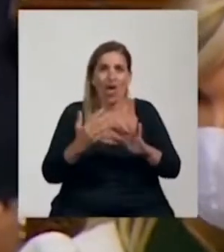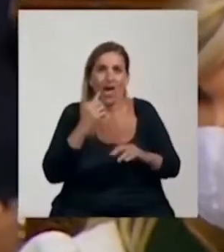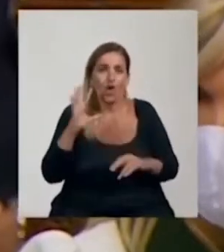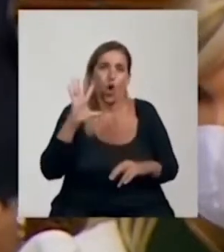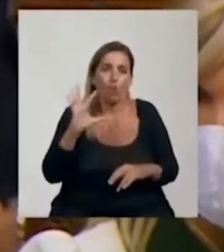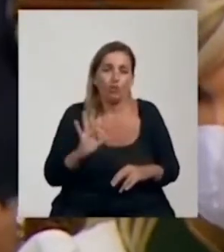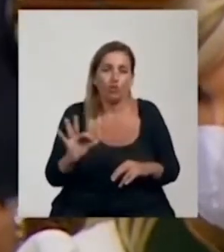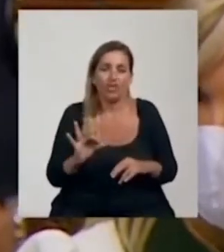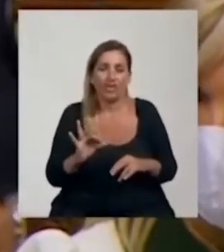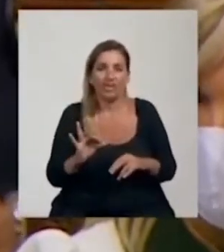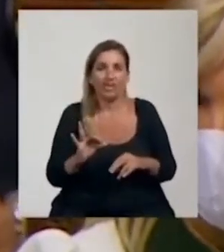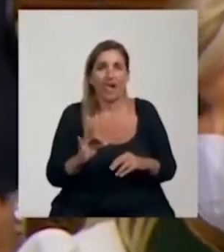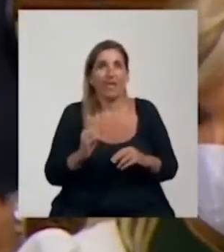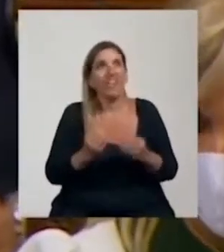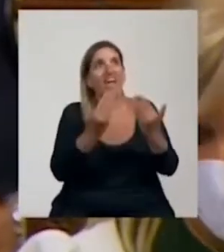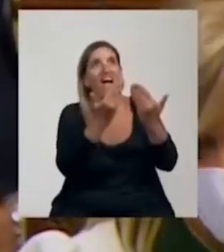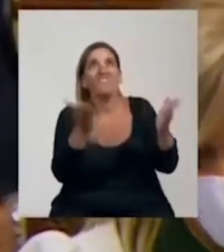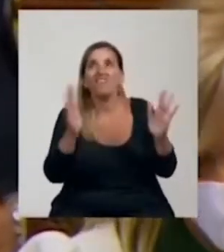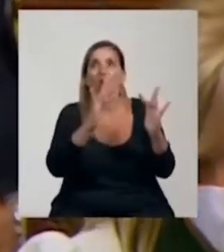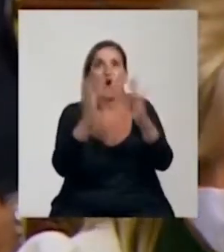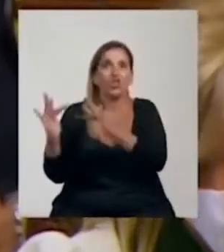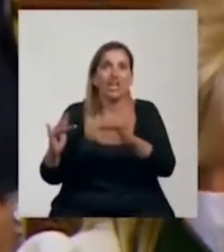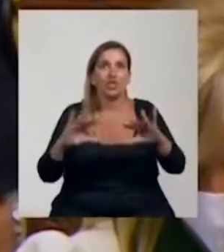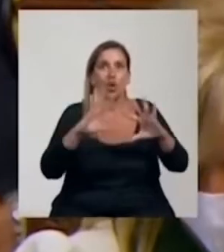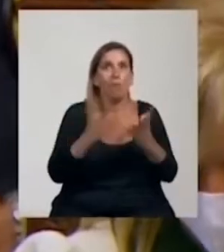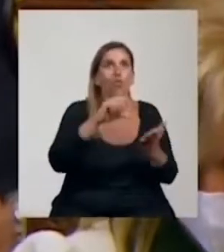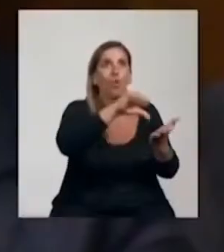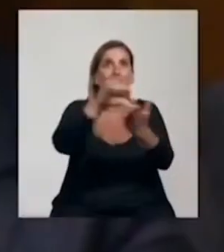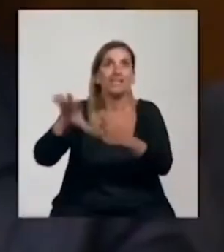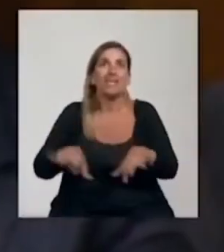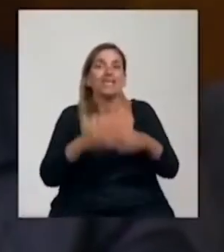chance de abrirse al mundo y de que le vaya bien.